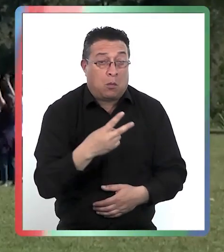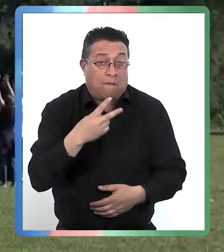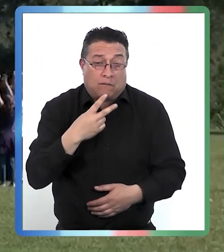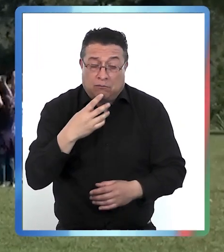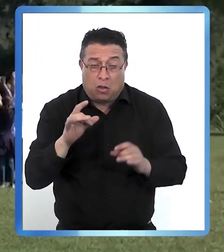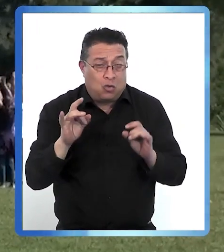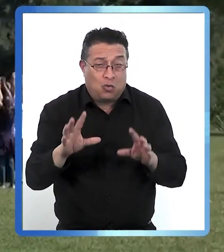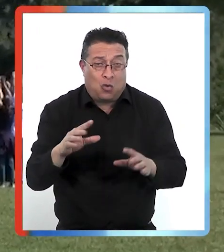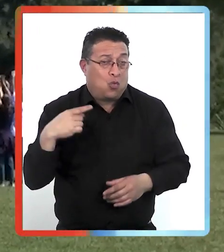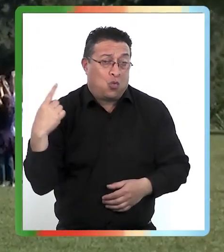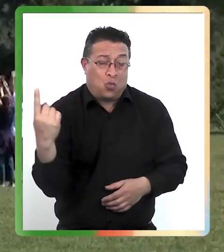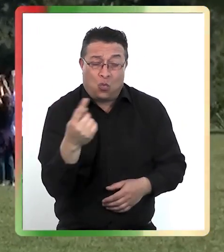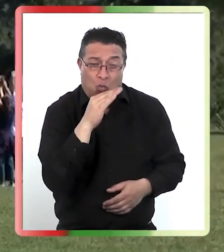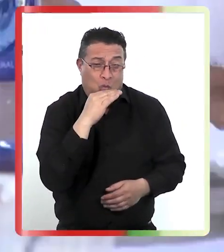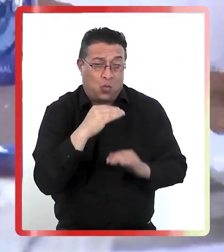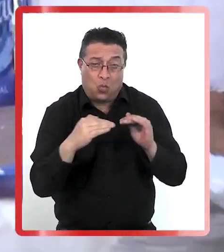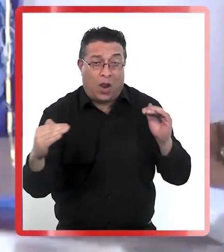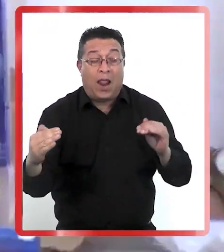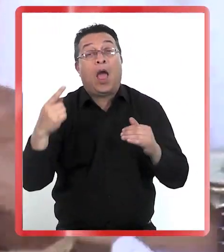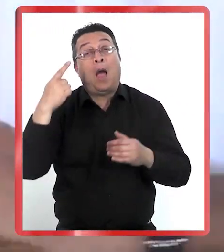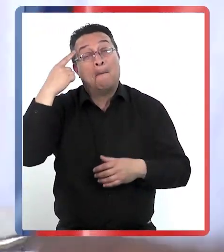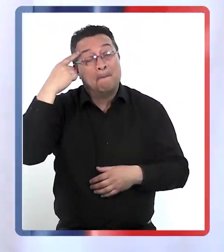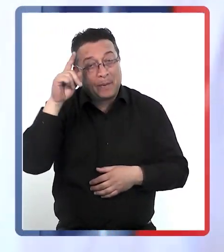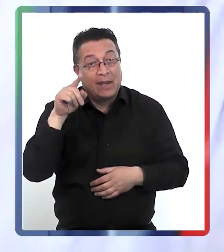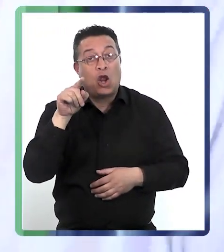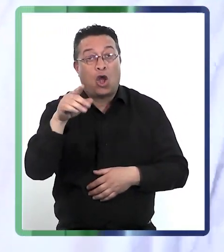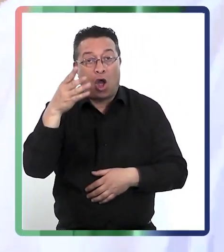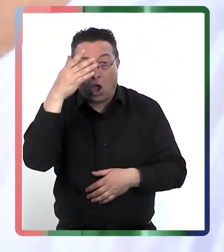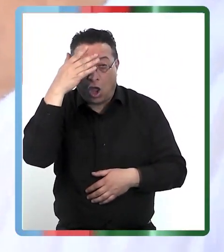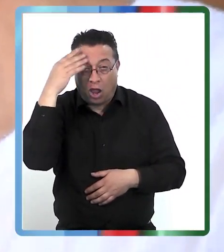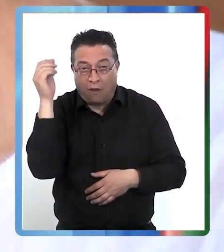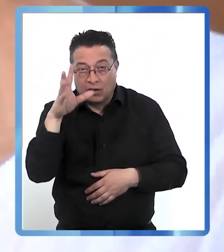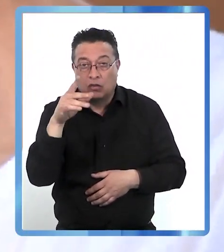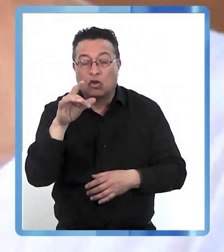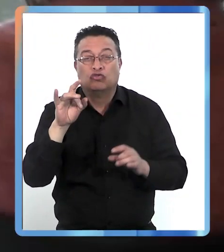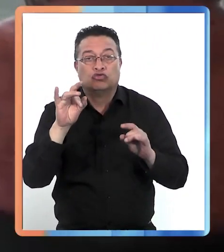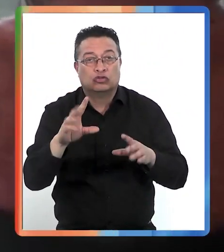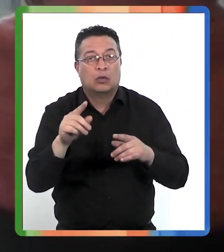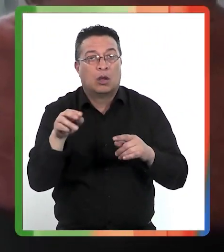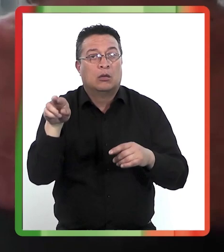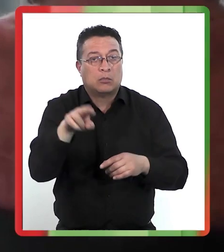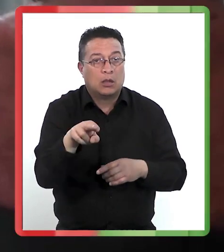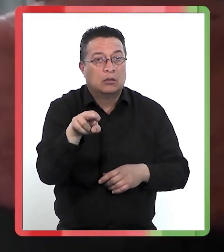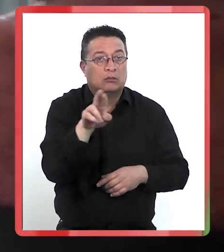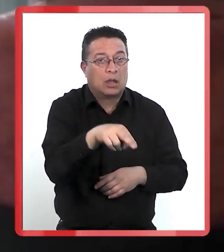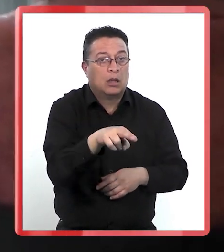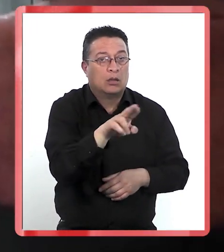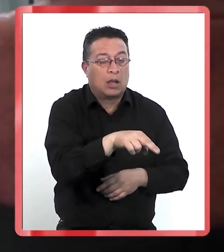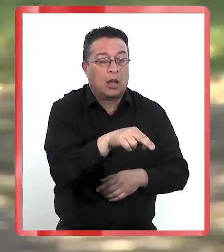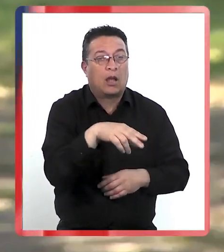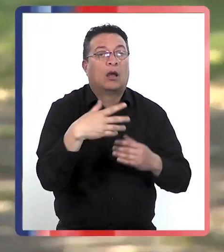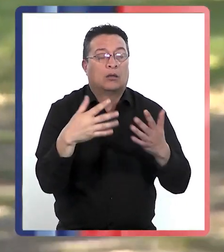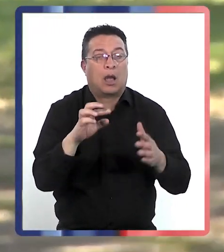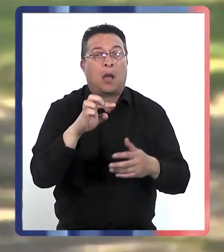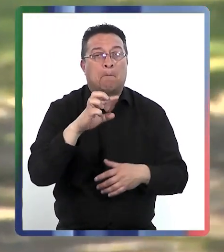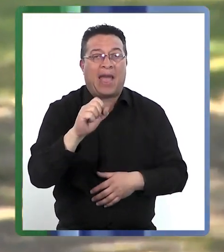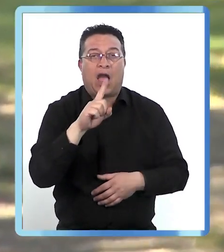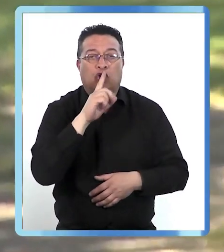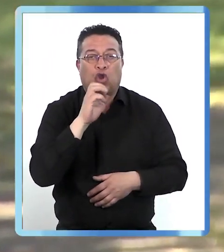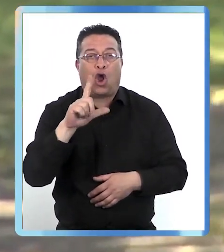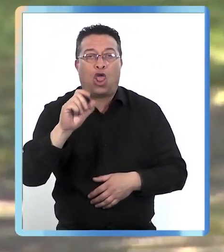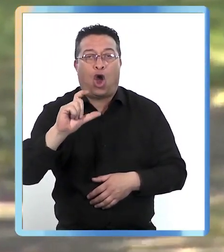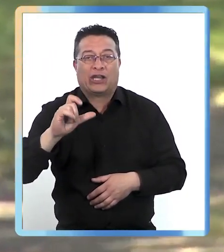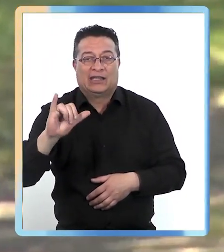parte de vivir tener olvidos. Sin embargo, estos olvidos son lo que nosotros llamamos olvidos patológicos, es decir, que son